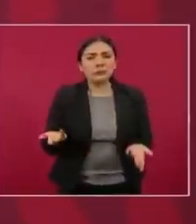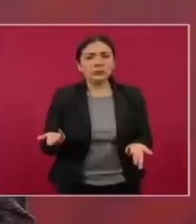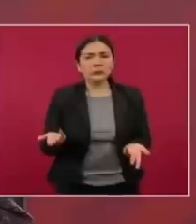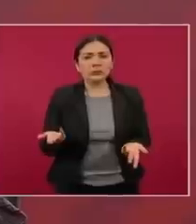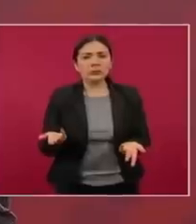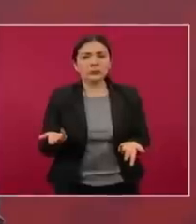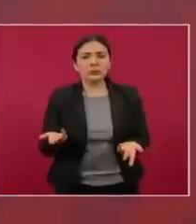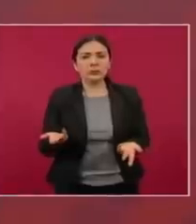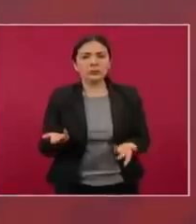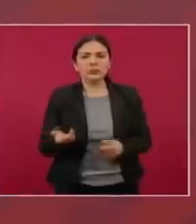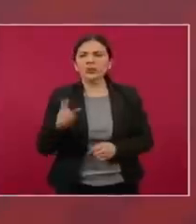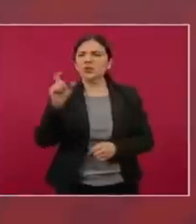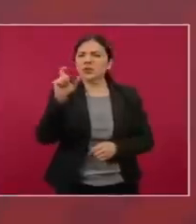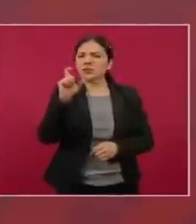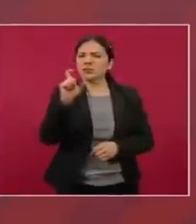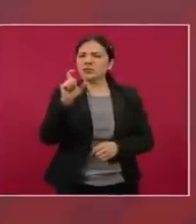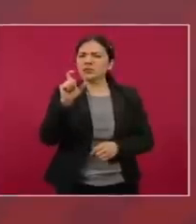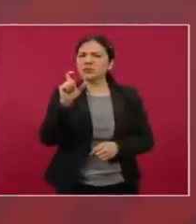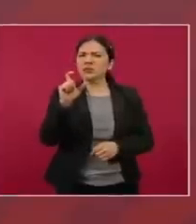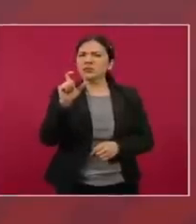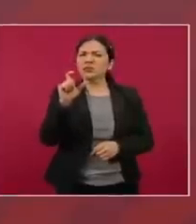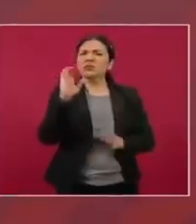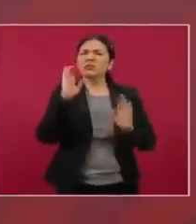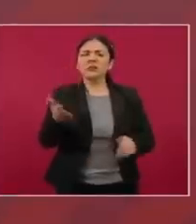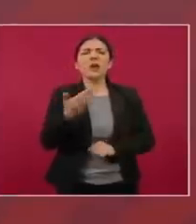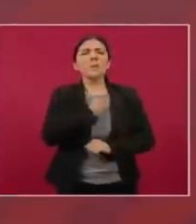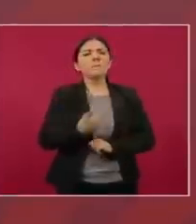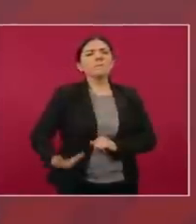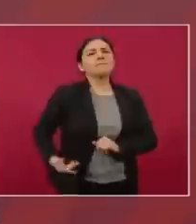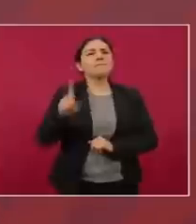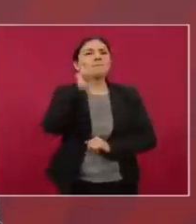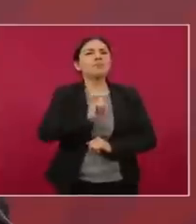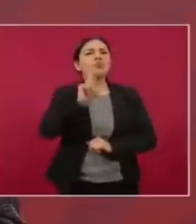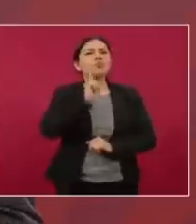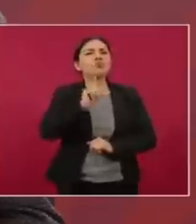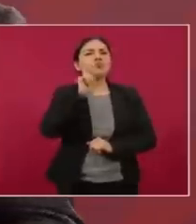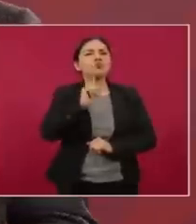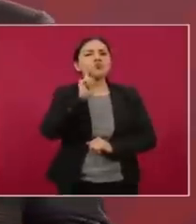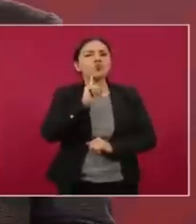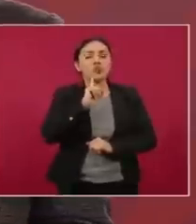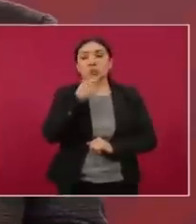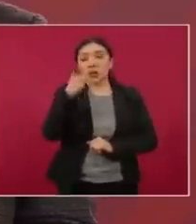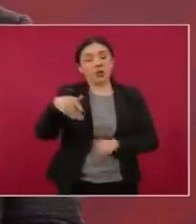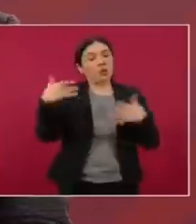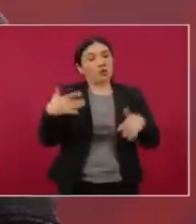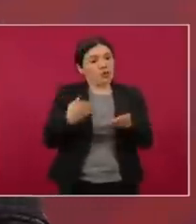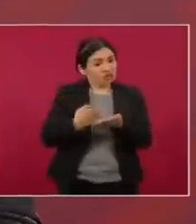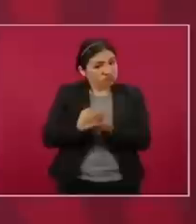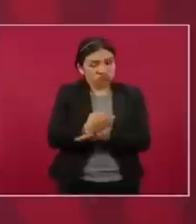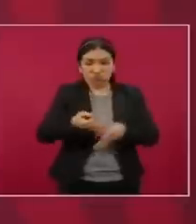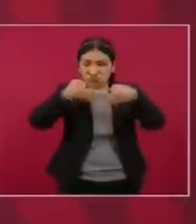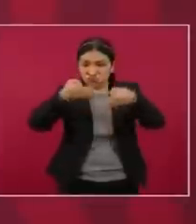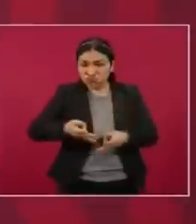antes de que terminara, o está por terminar, la presidenta, que es supuestamente muy recta y